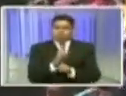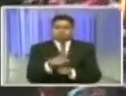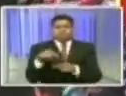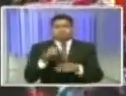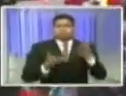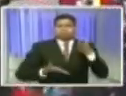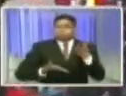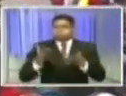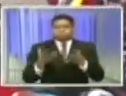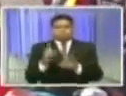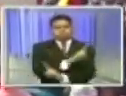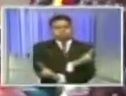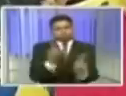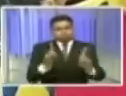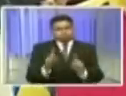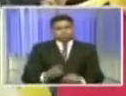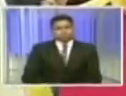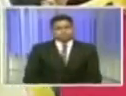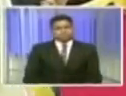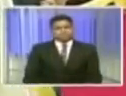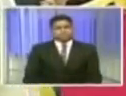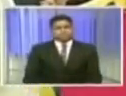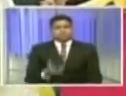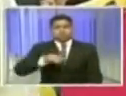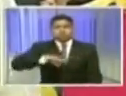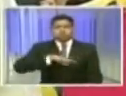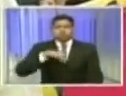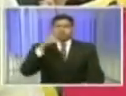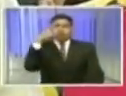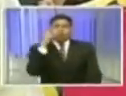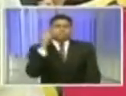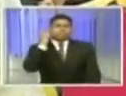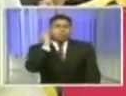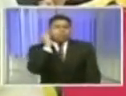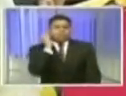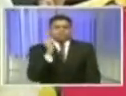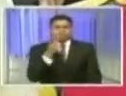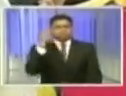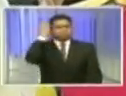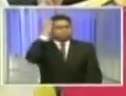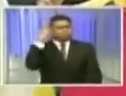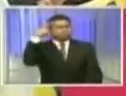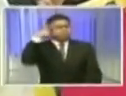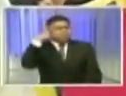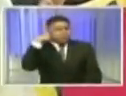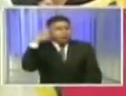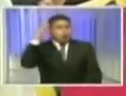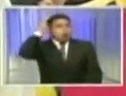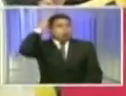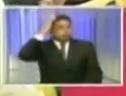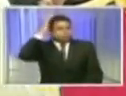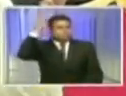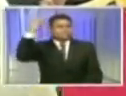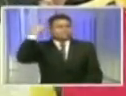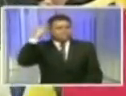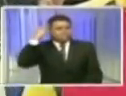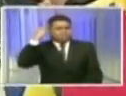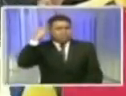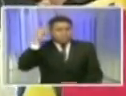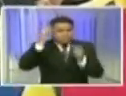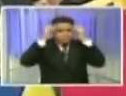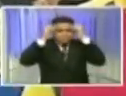nadie. Tenemos que ser hombres y mujeres críticos, conscientes, que